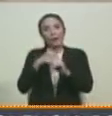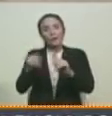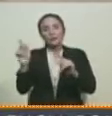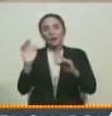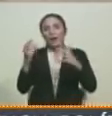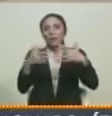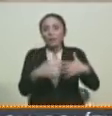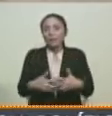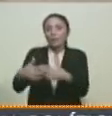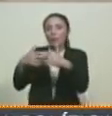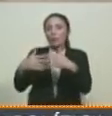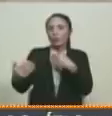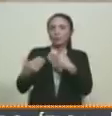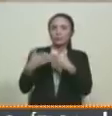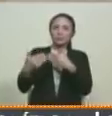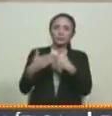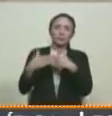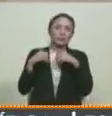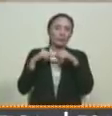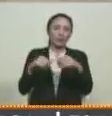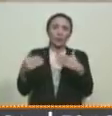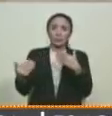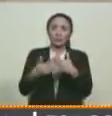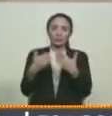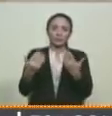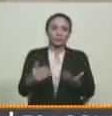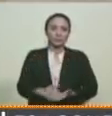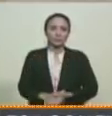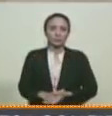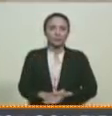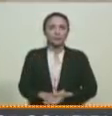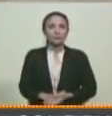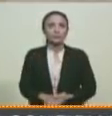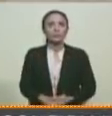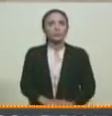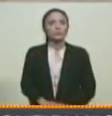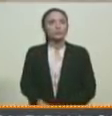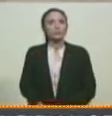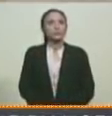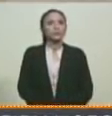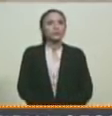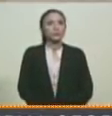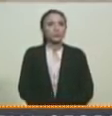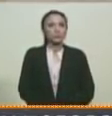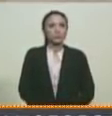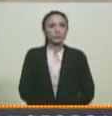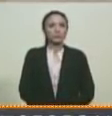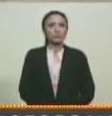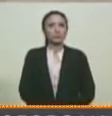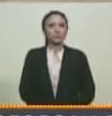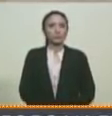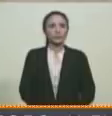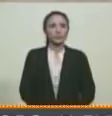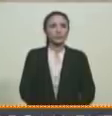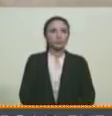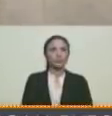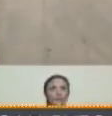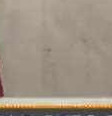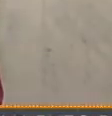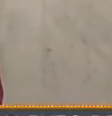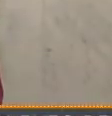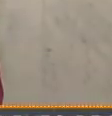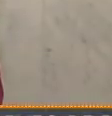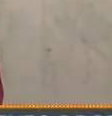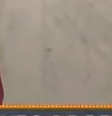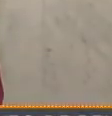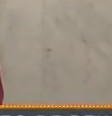gobierno imperialista de los Estados Unidos un aislamiento de nuestro país, se pretenda hacerle un daño